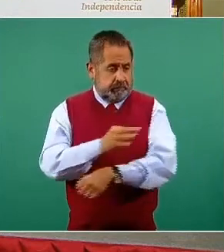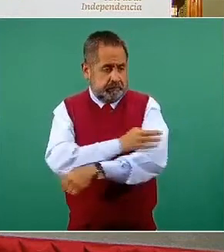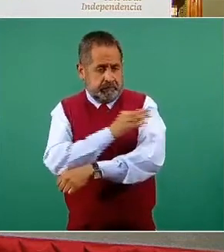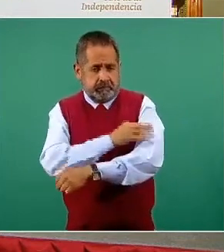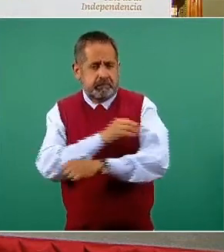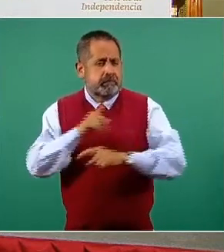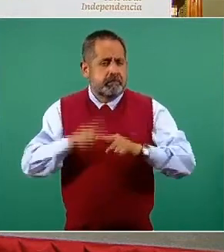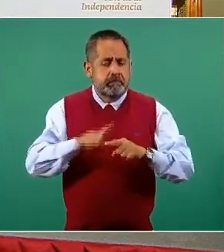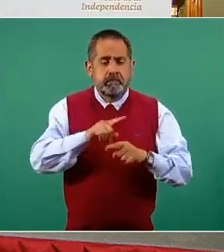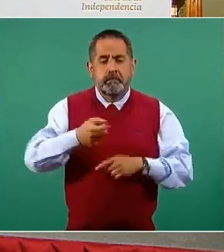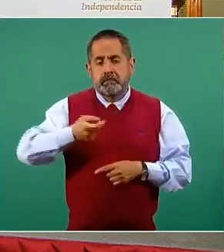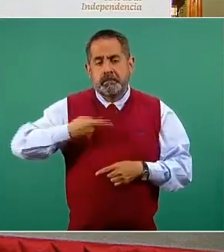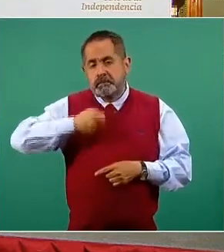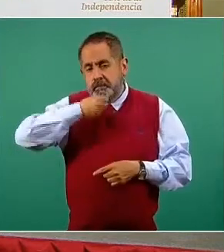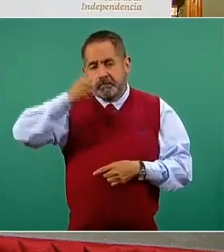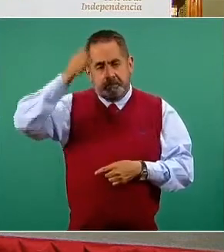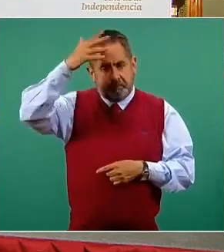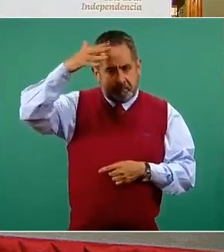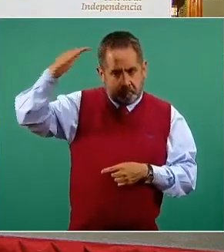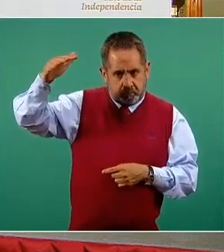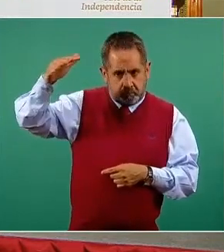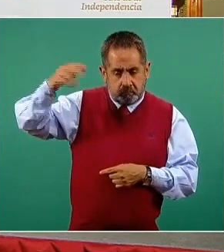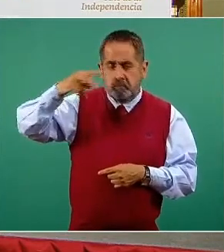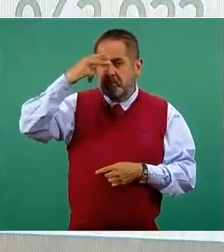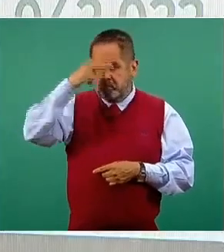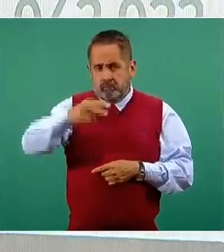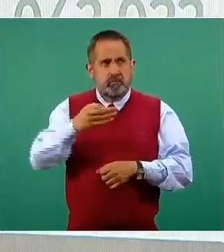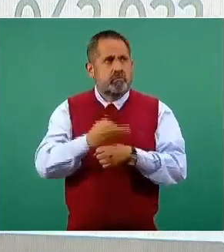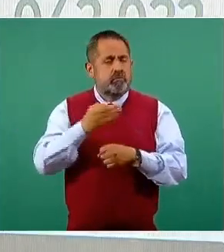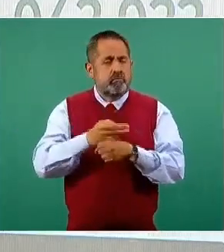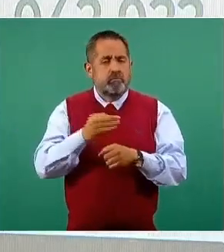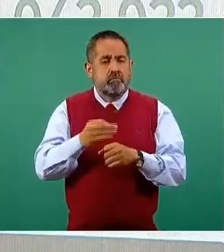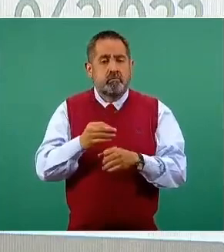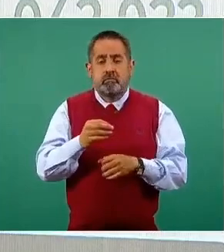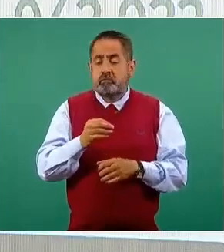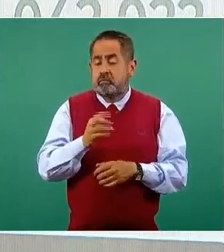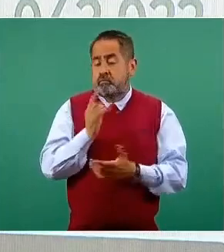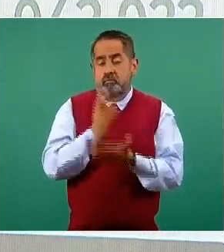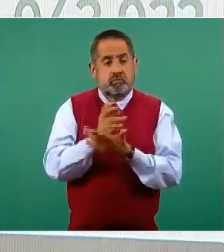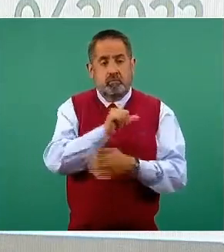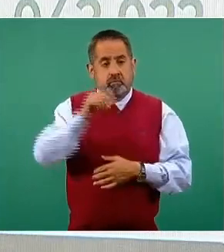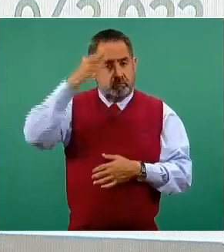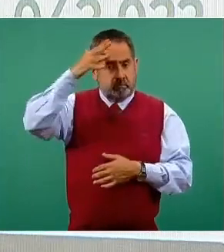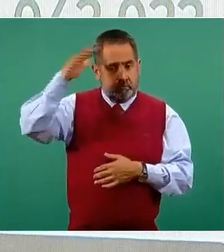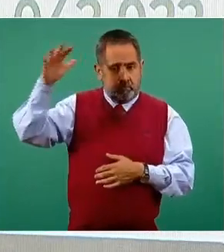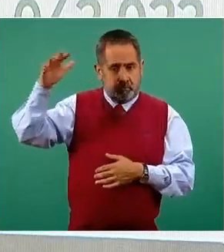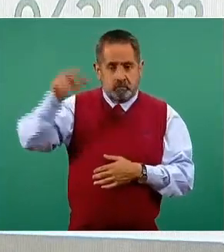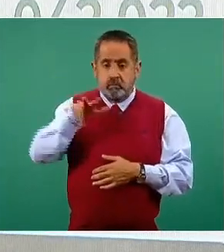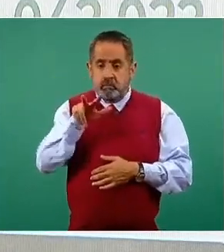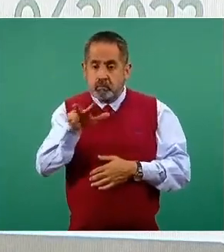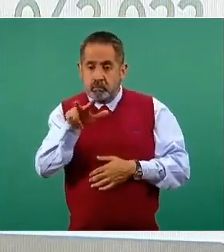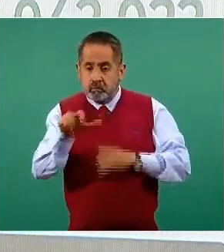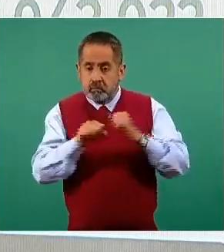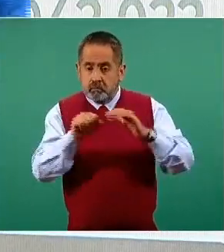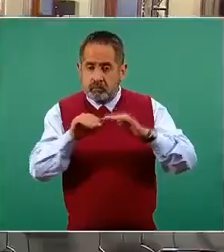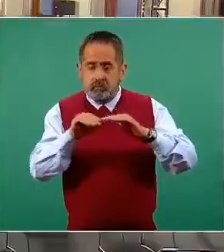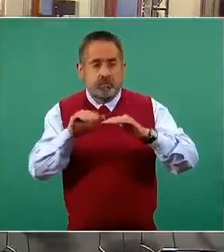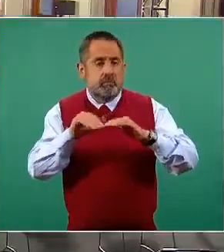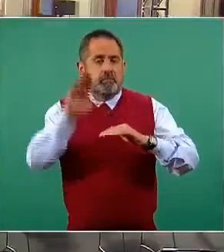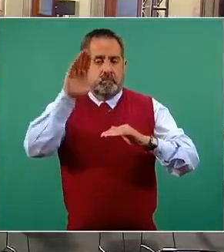son personas adultas? En México se vacunan hasta el momento solo personas adultas, 18 años en